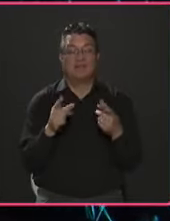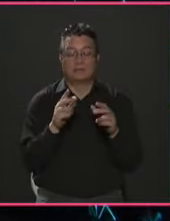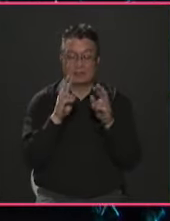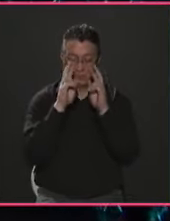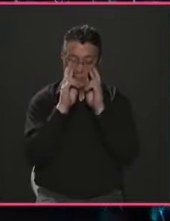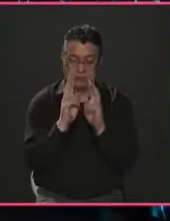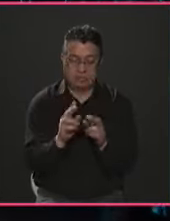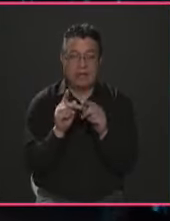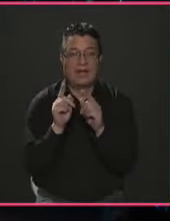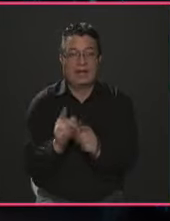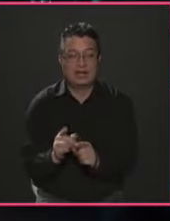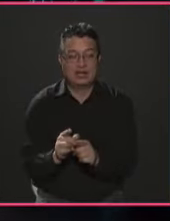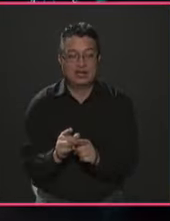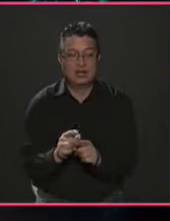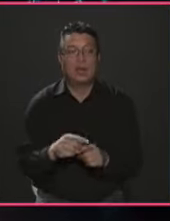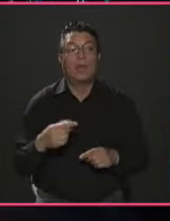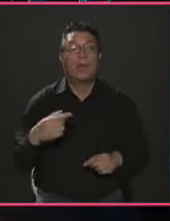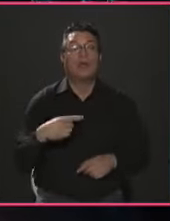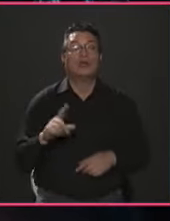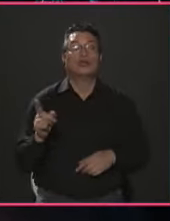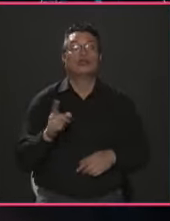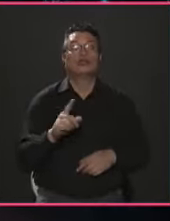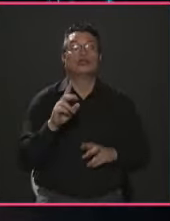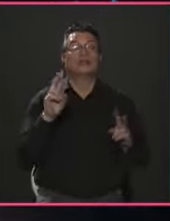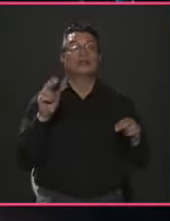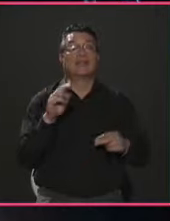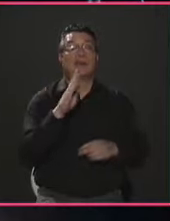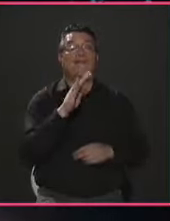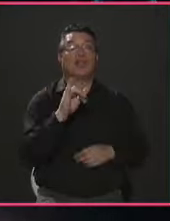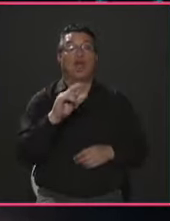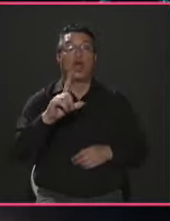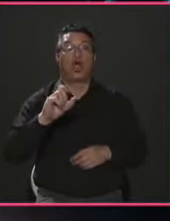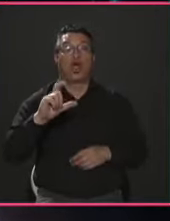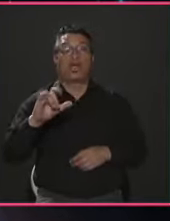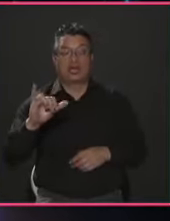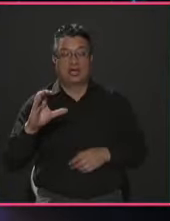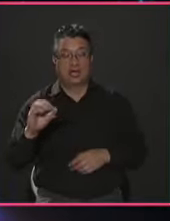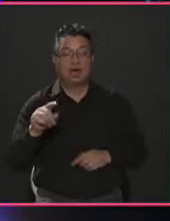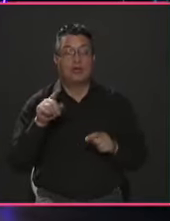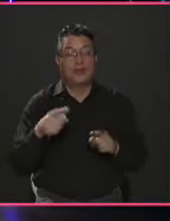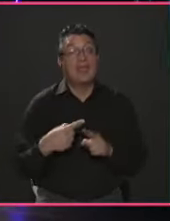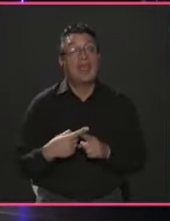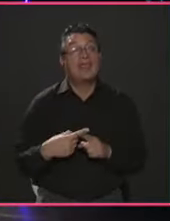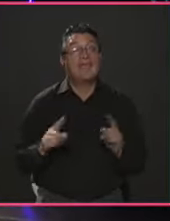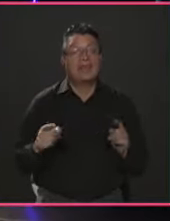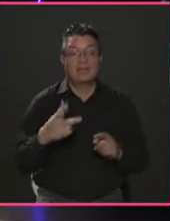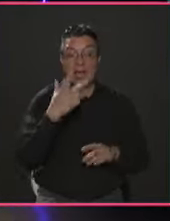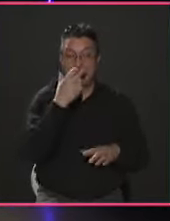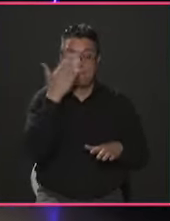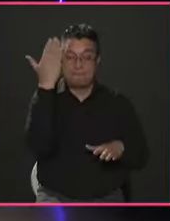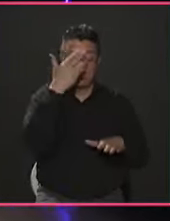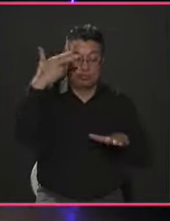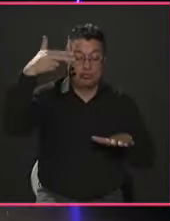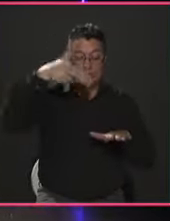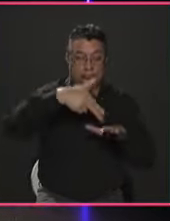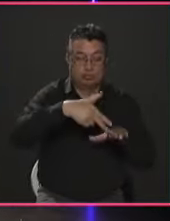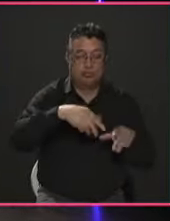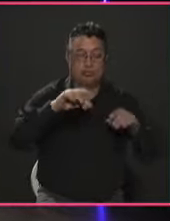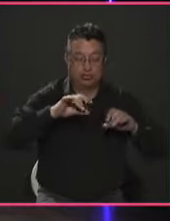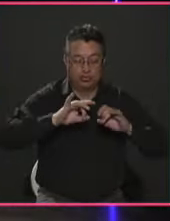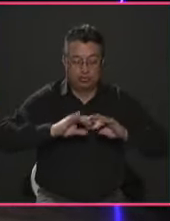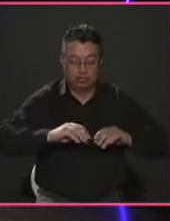este es viva no no en sentido biológico pero sí la diferencia por ejemplo del petróleo que llegó y se instala y se